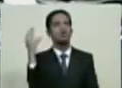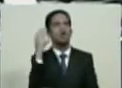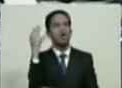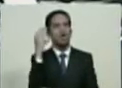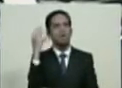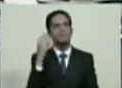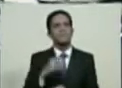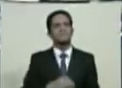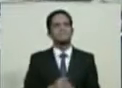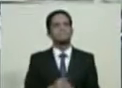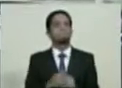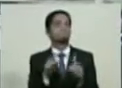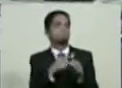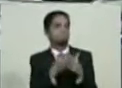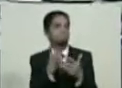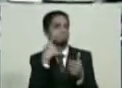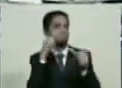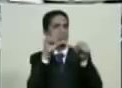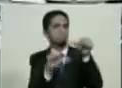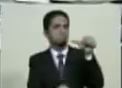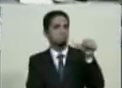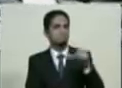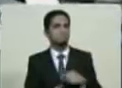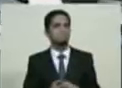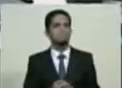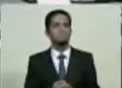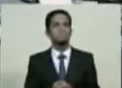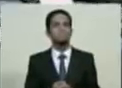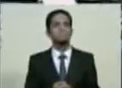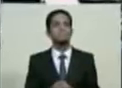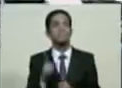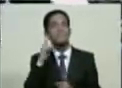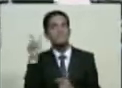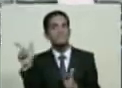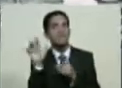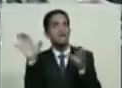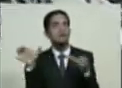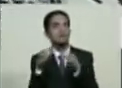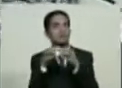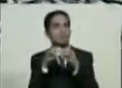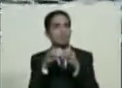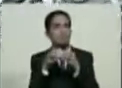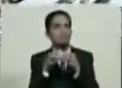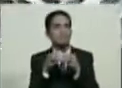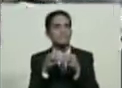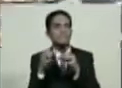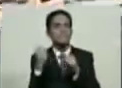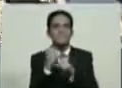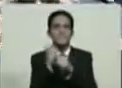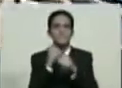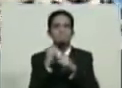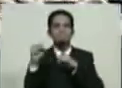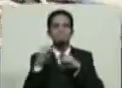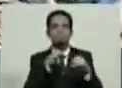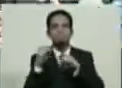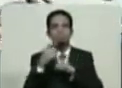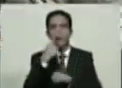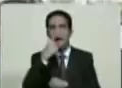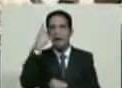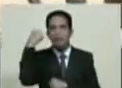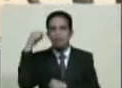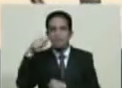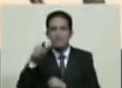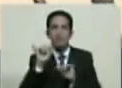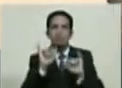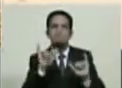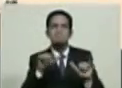Es de hacer destacar que esta banda se encontraba operando desde el año pasado en este